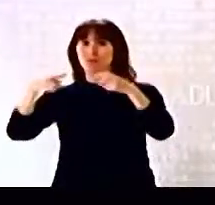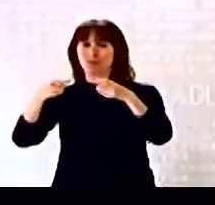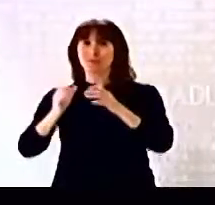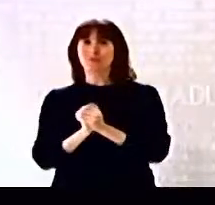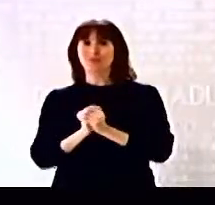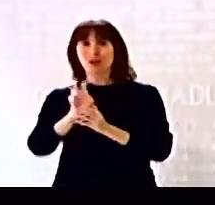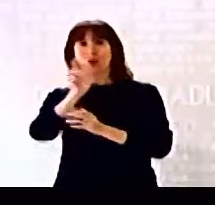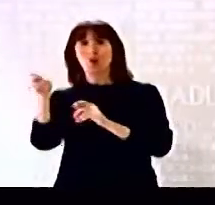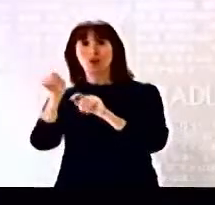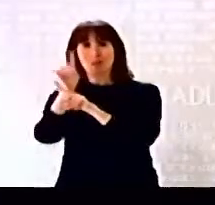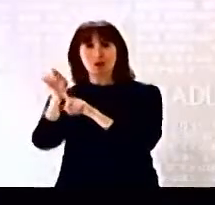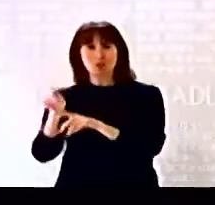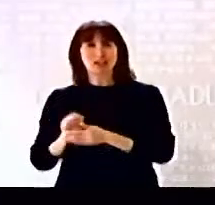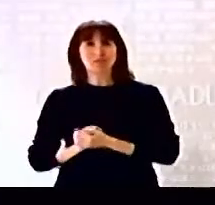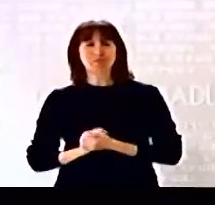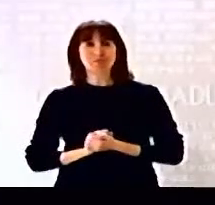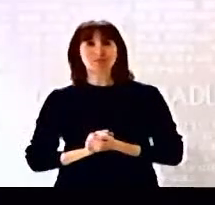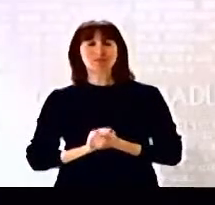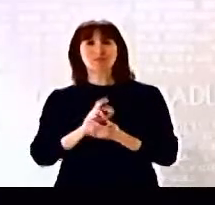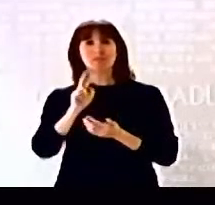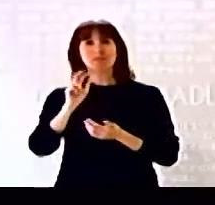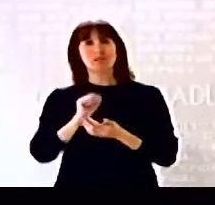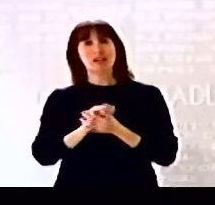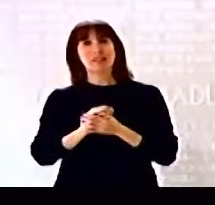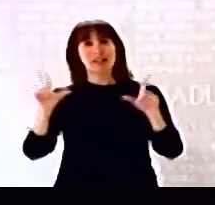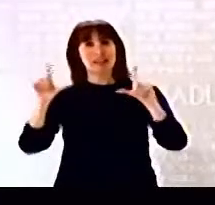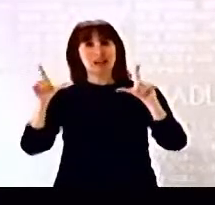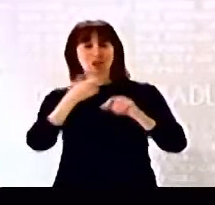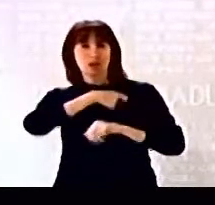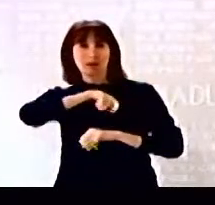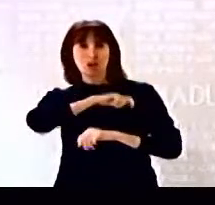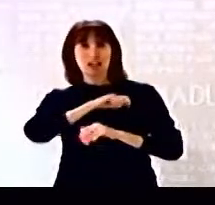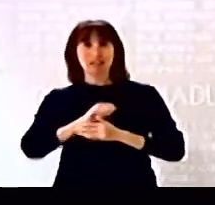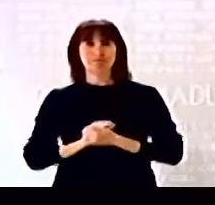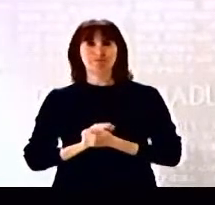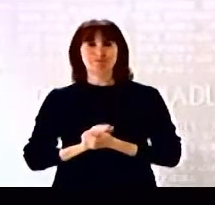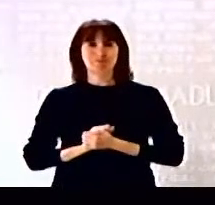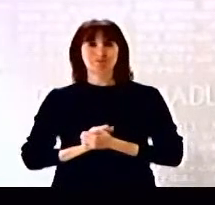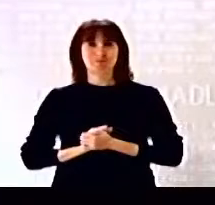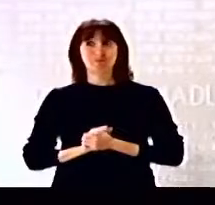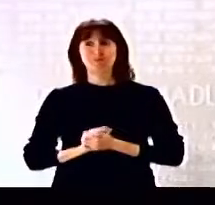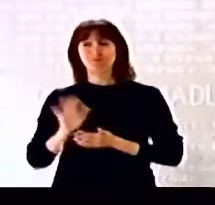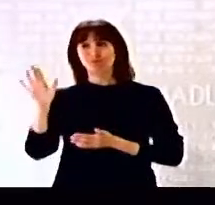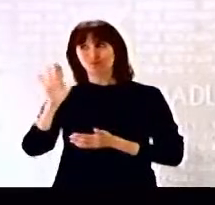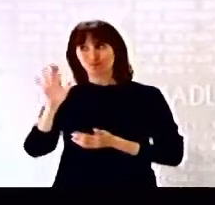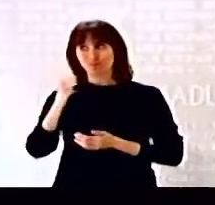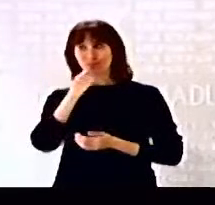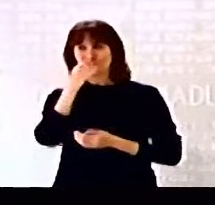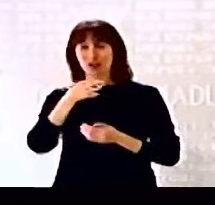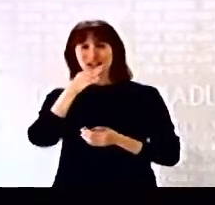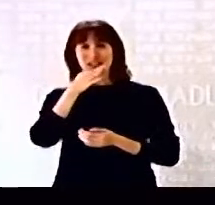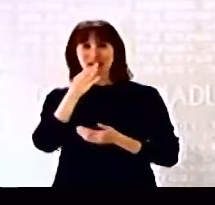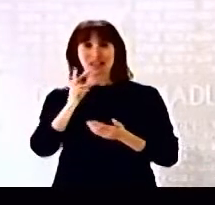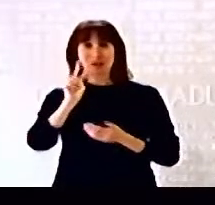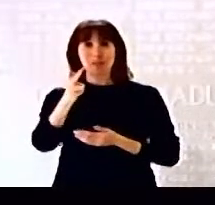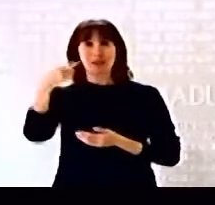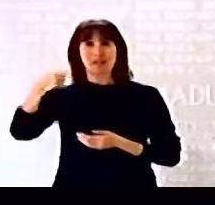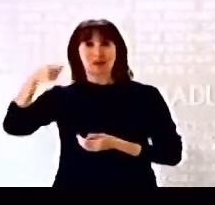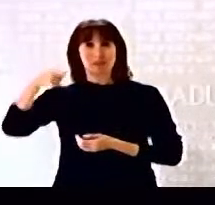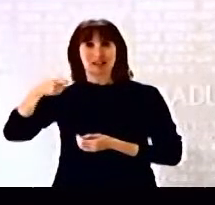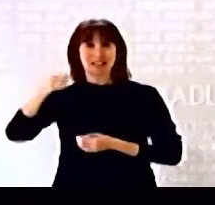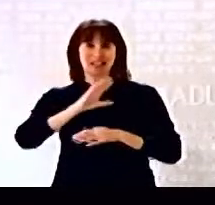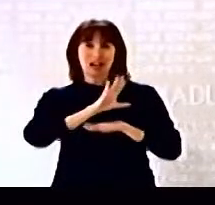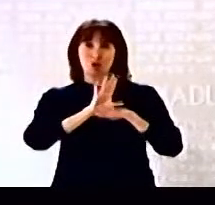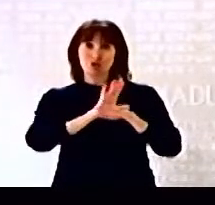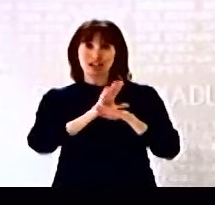Siguiente pregunta. Sí, Rubén Caballero, Televisión Española. Hola, muy buenas tardes, vicepresidente y